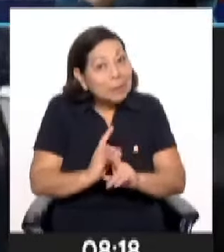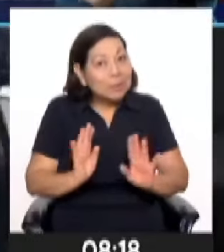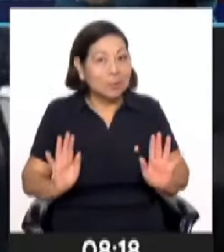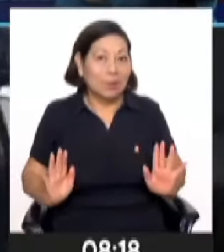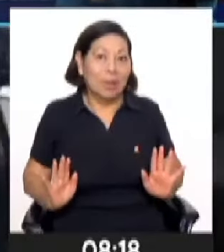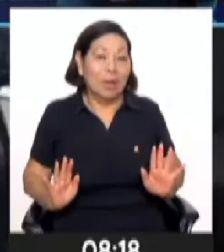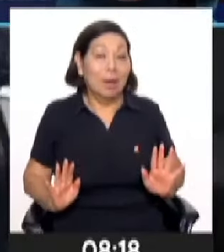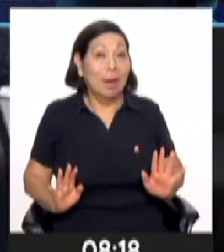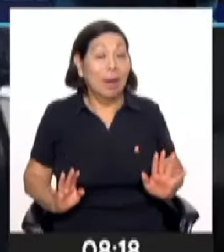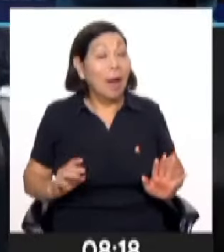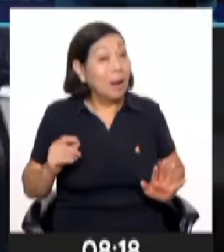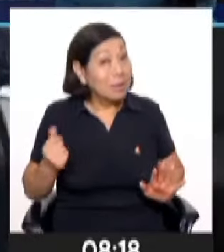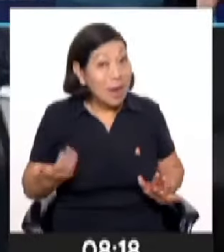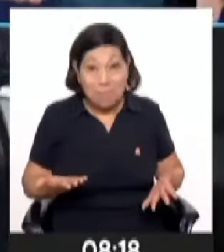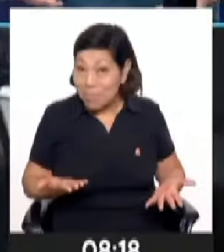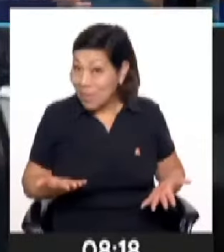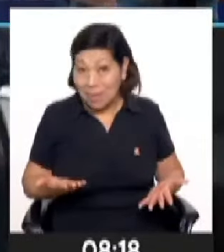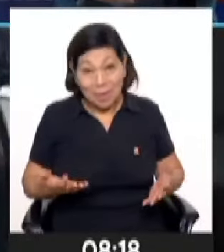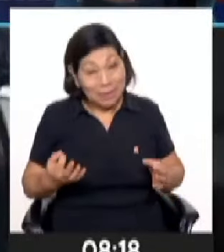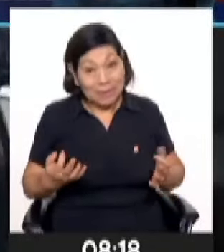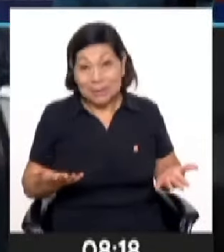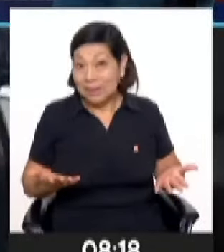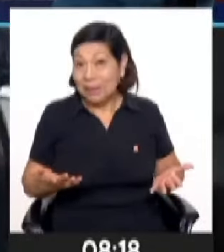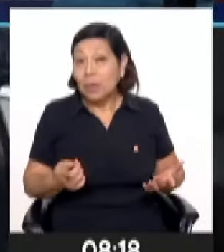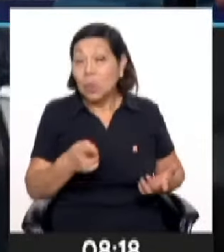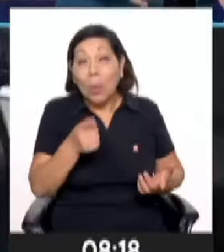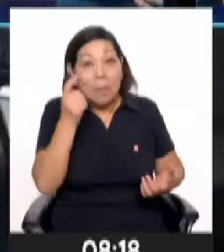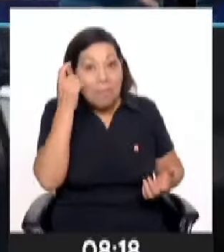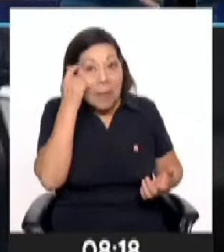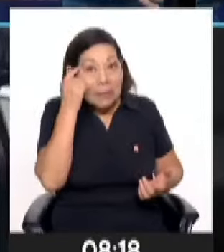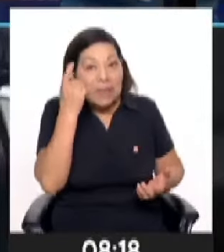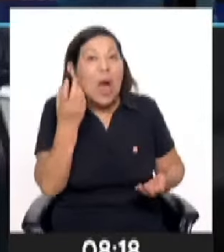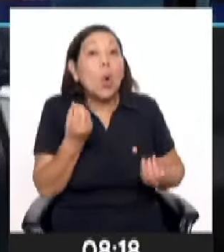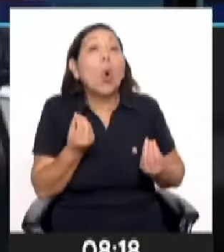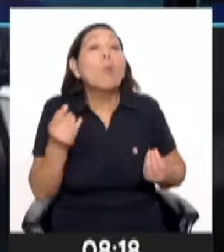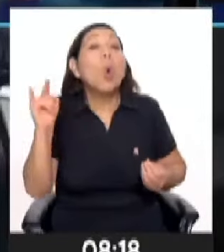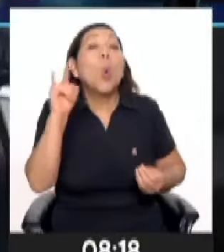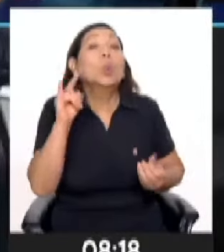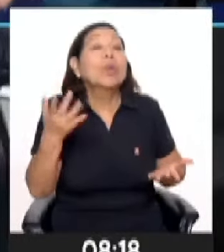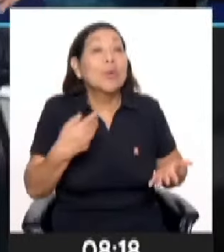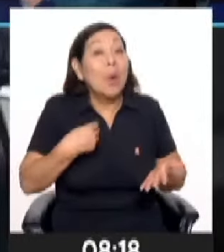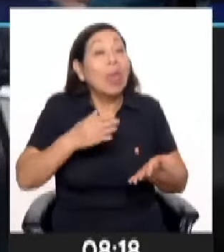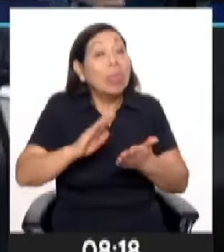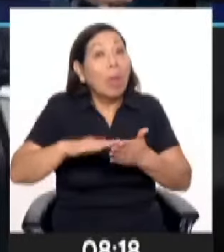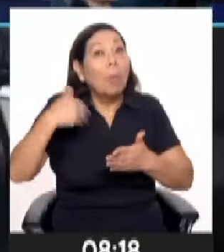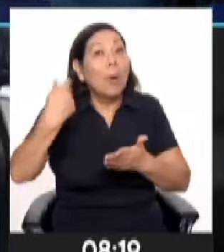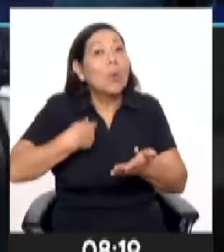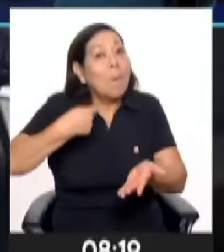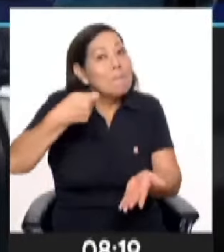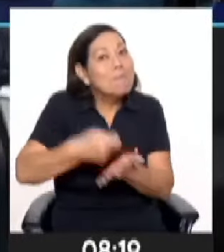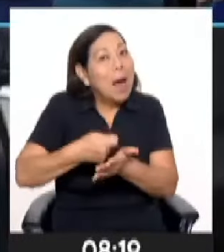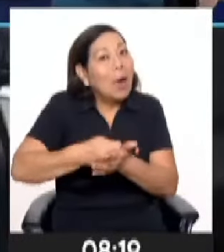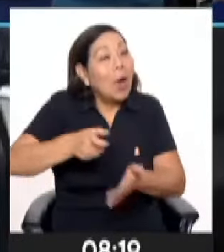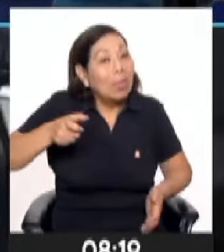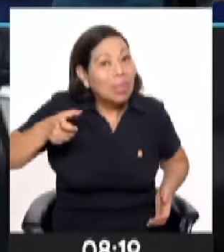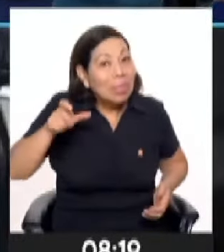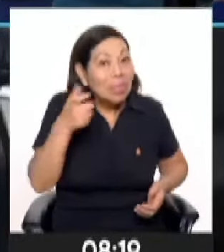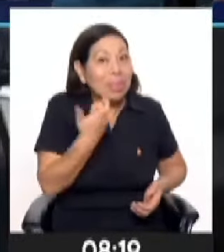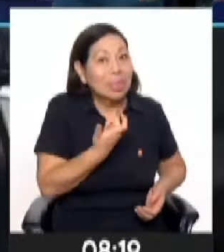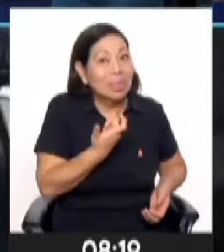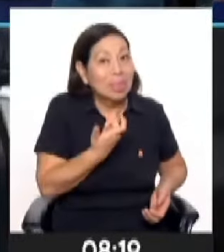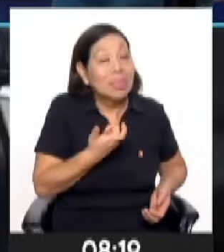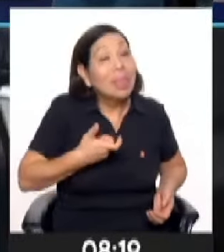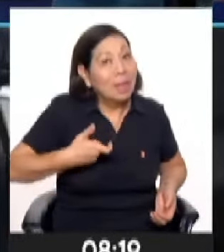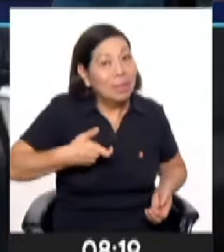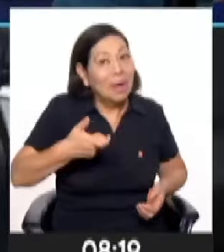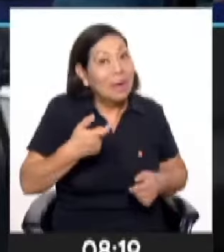sea, no es una tarjeta de regalo, ¿no? Entonces, si yo voy a usarlo, voy a tener que pagarlo más adelante, ¿no? Pero sí, importante usar la